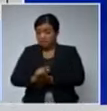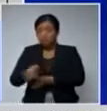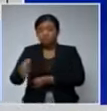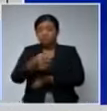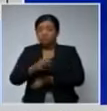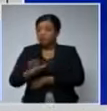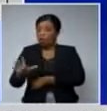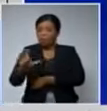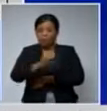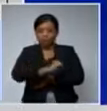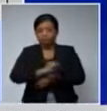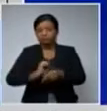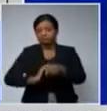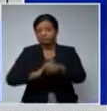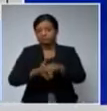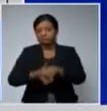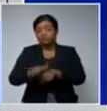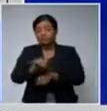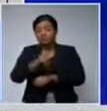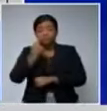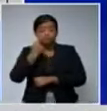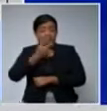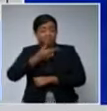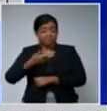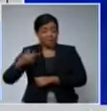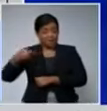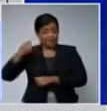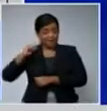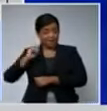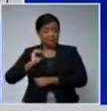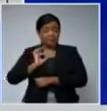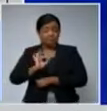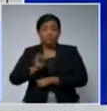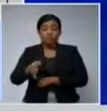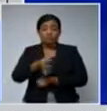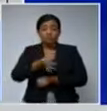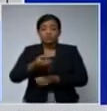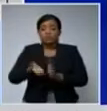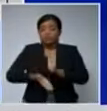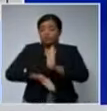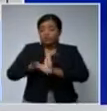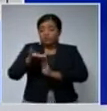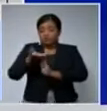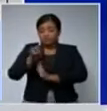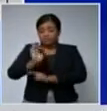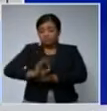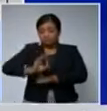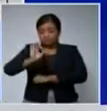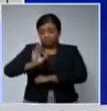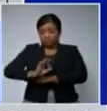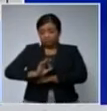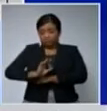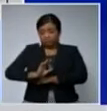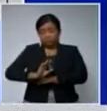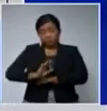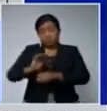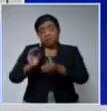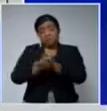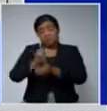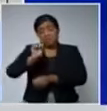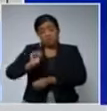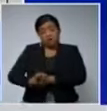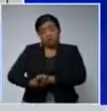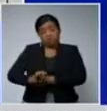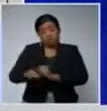vimos anteriormente cuando hablamos de los municipios de mayores tasas, pues Melena del Sur con la tasa